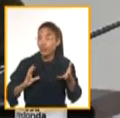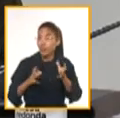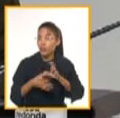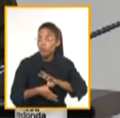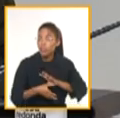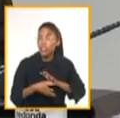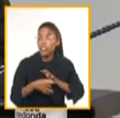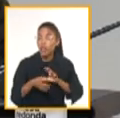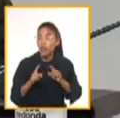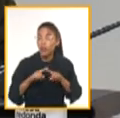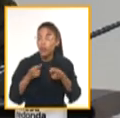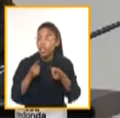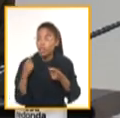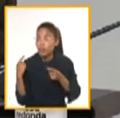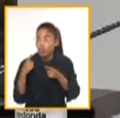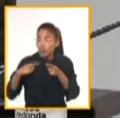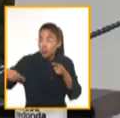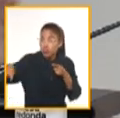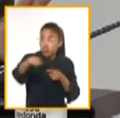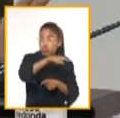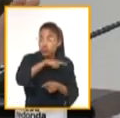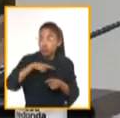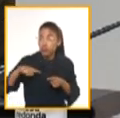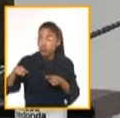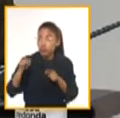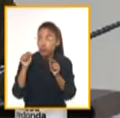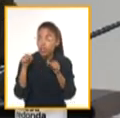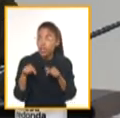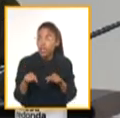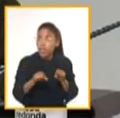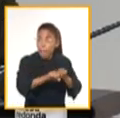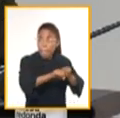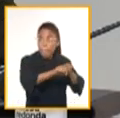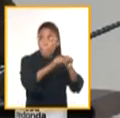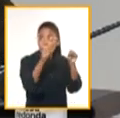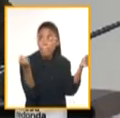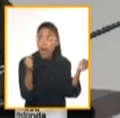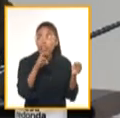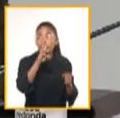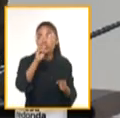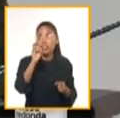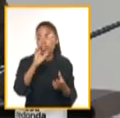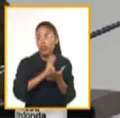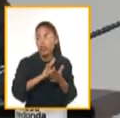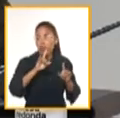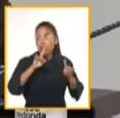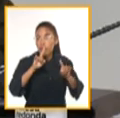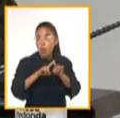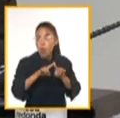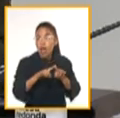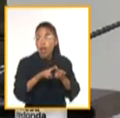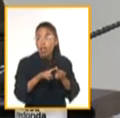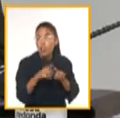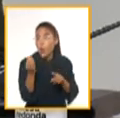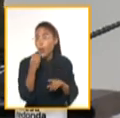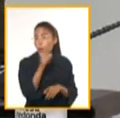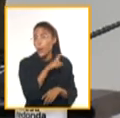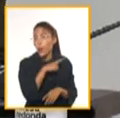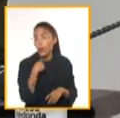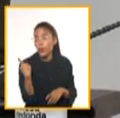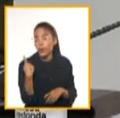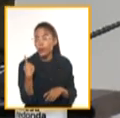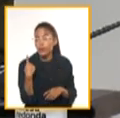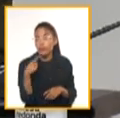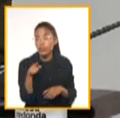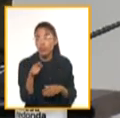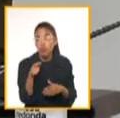de la capital y sobre todo que provocó la salida imprevista de 300 megawatts del sistema, lo que tiene un